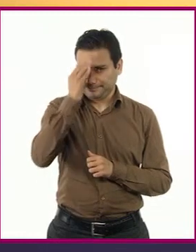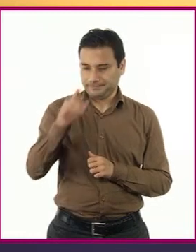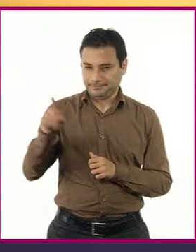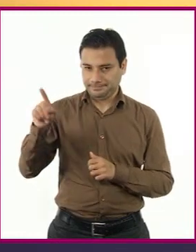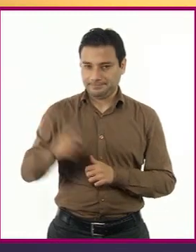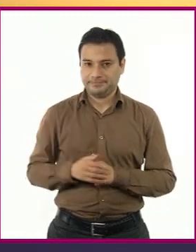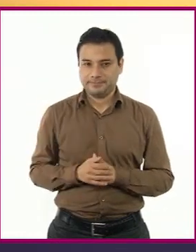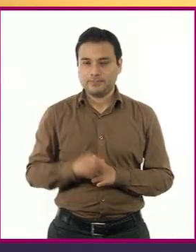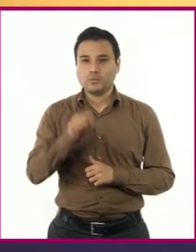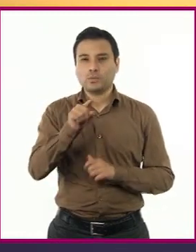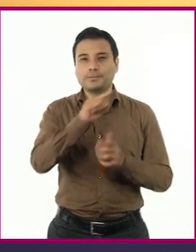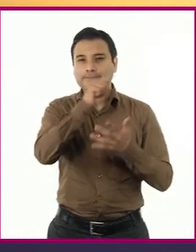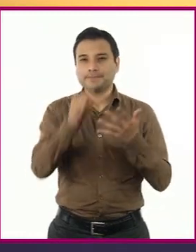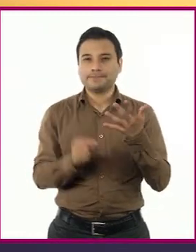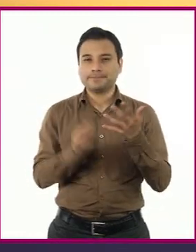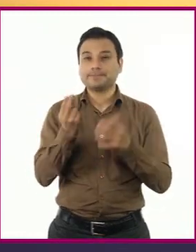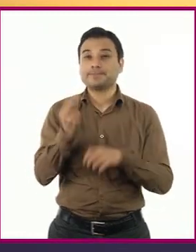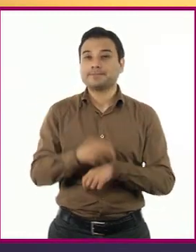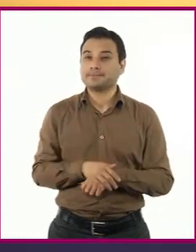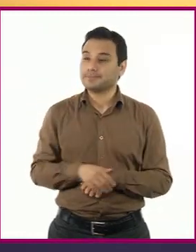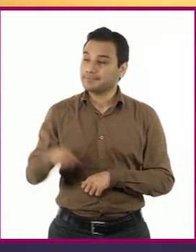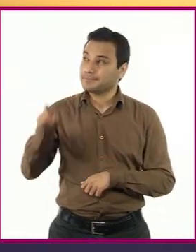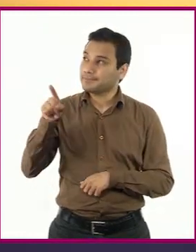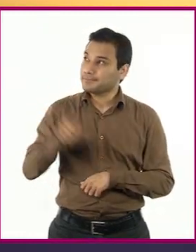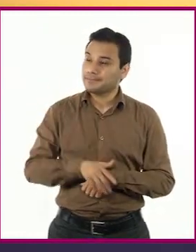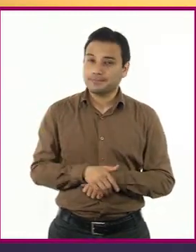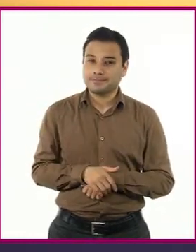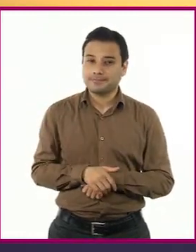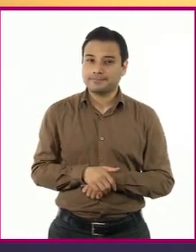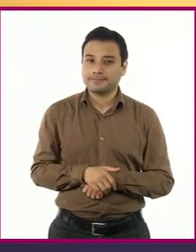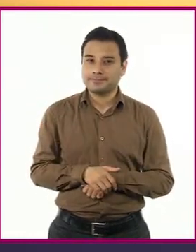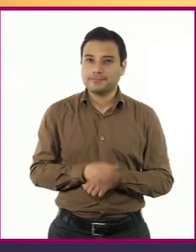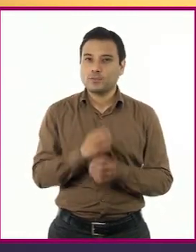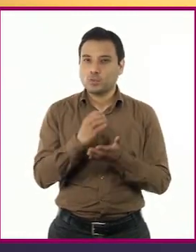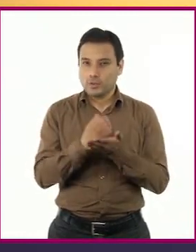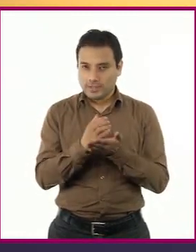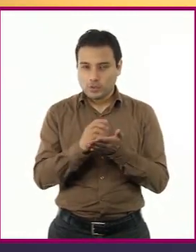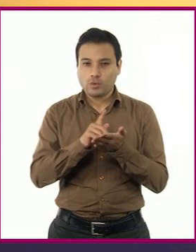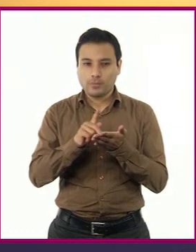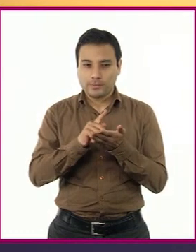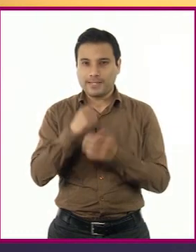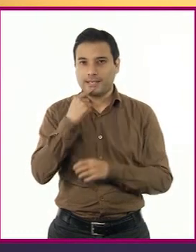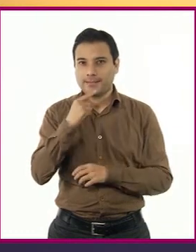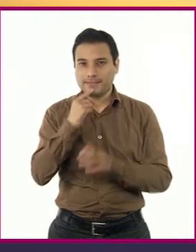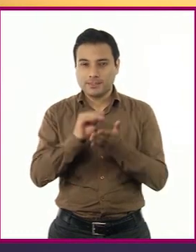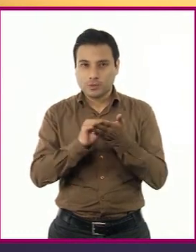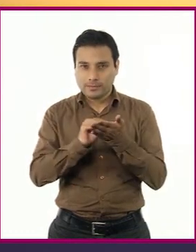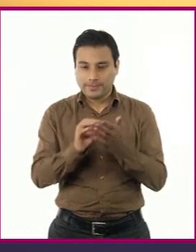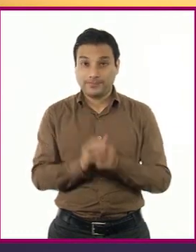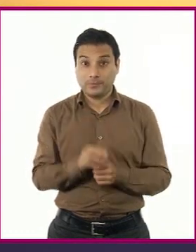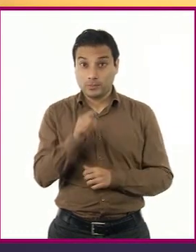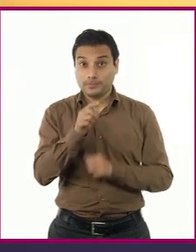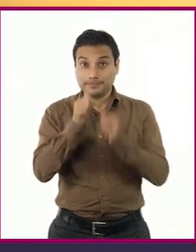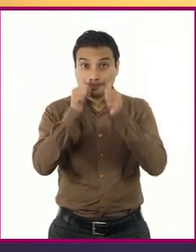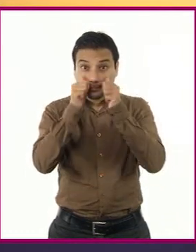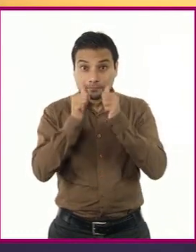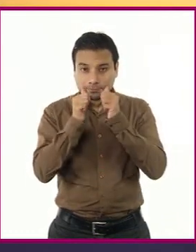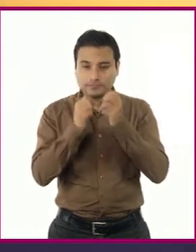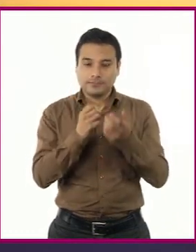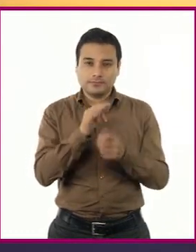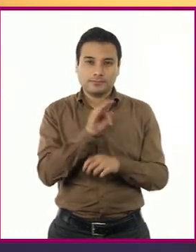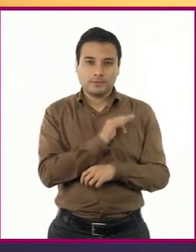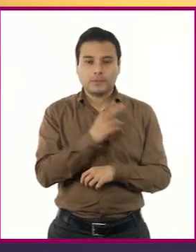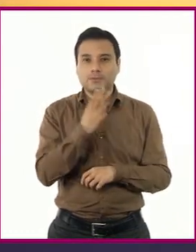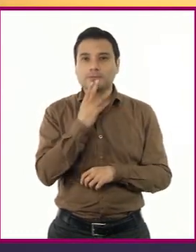son su siempre confiable cuaderno de apuntes, bolígrafo, lápiz y goma. Si alguien tiene discapacidad visual, preparen hojas